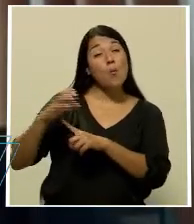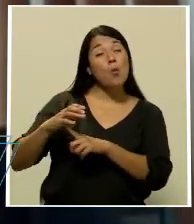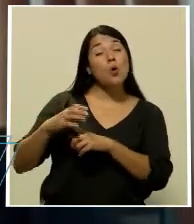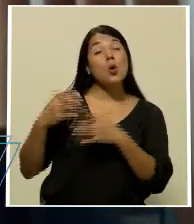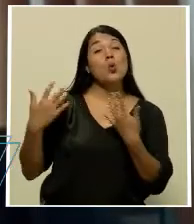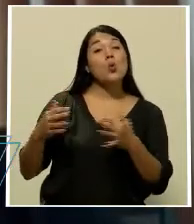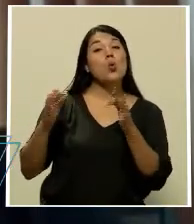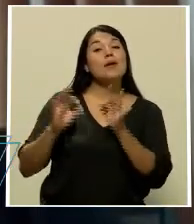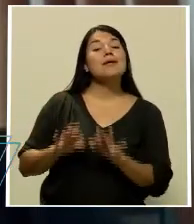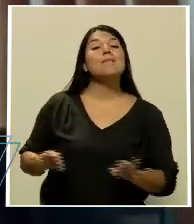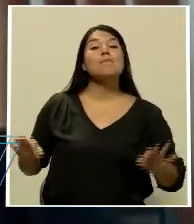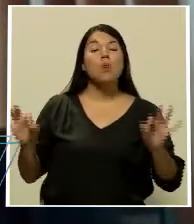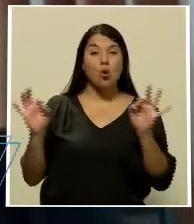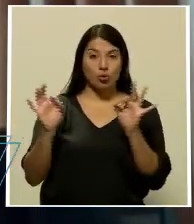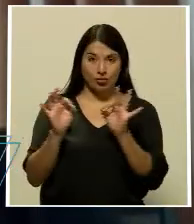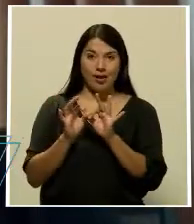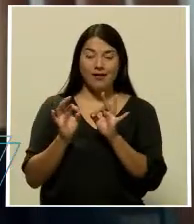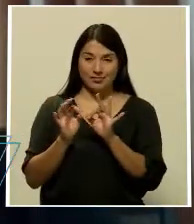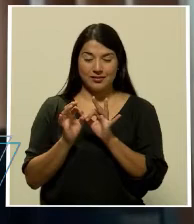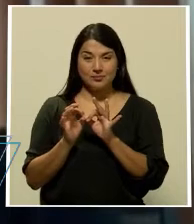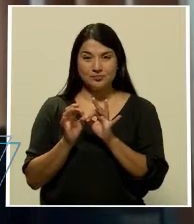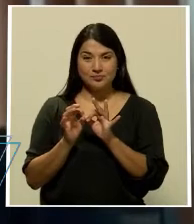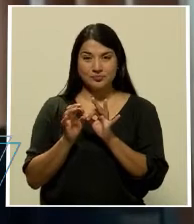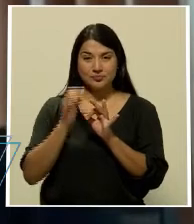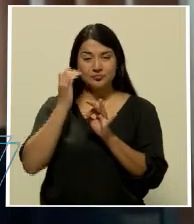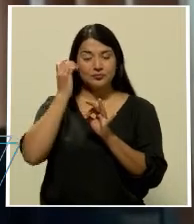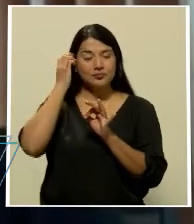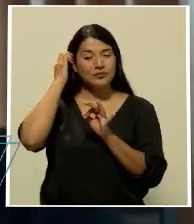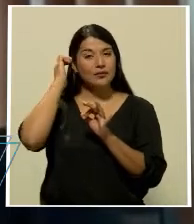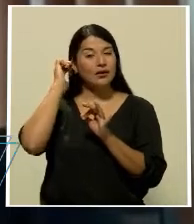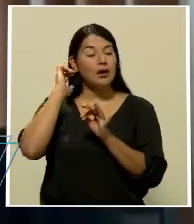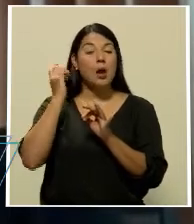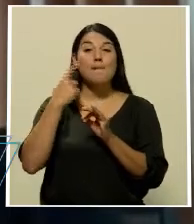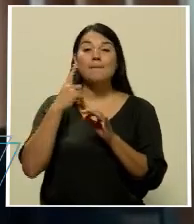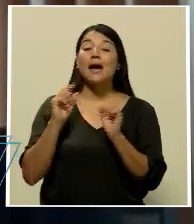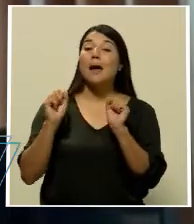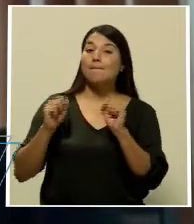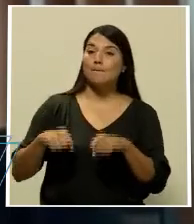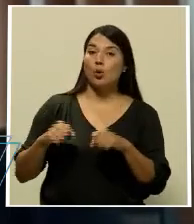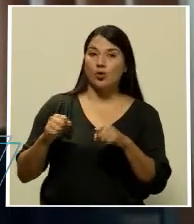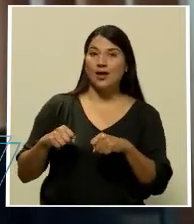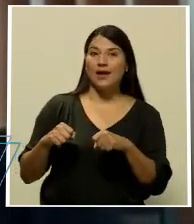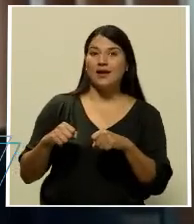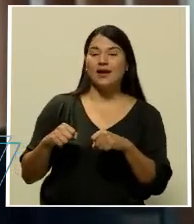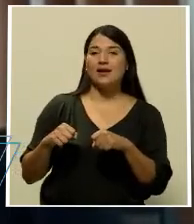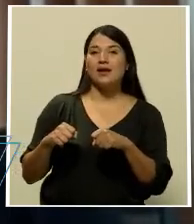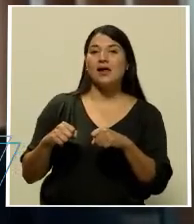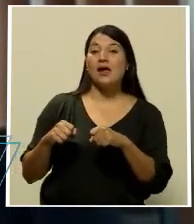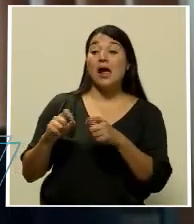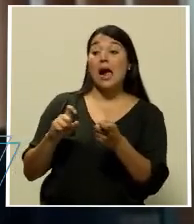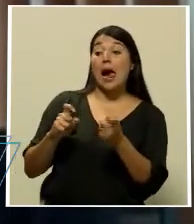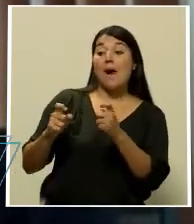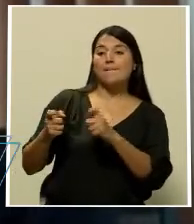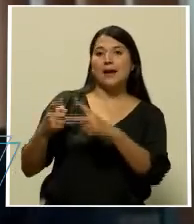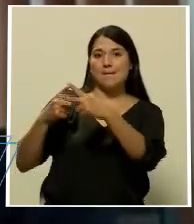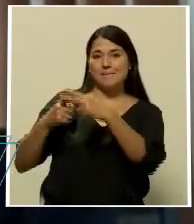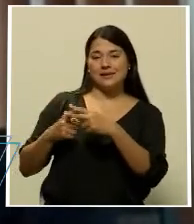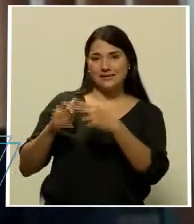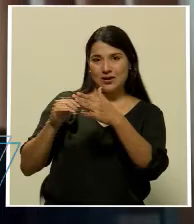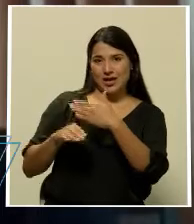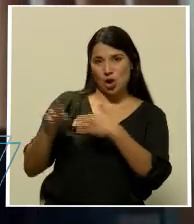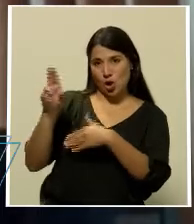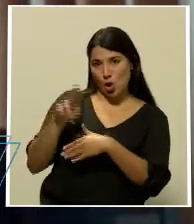fundamental en el tramo correspondiente a ampliar el financiamiento en colones en